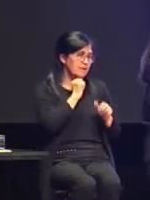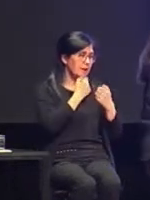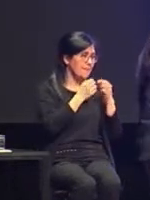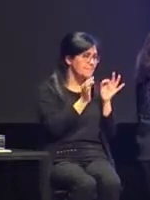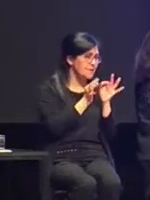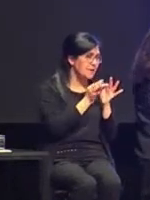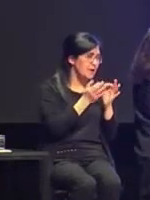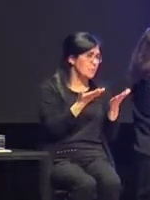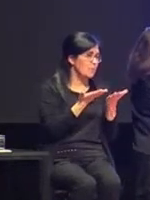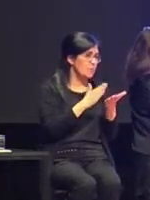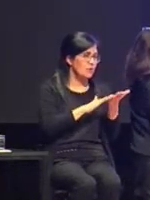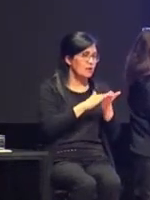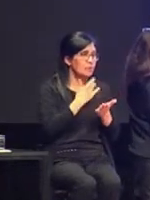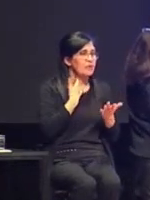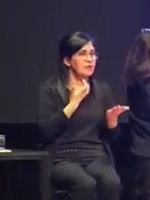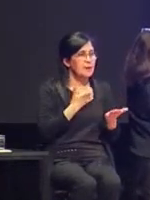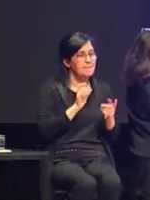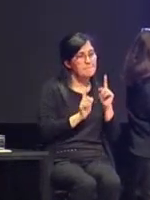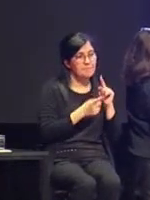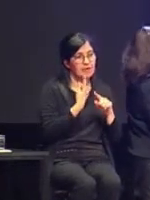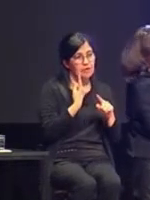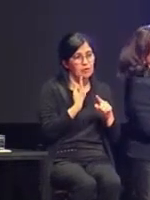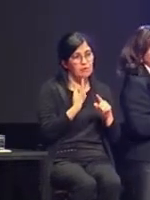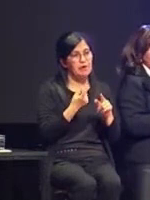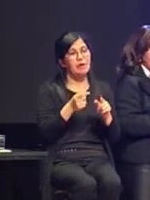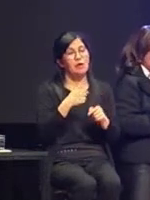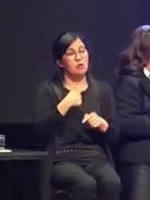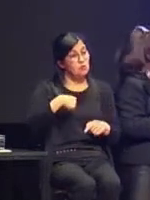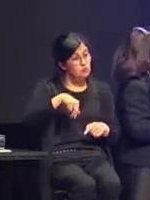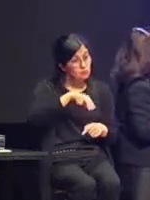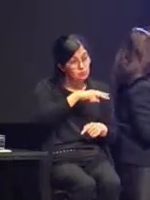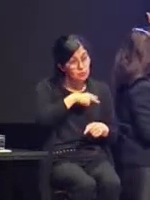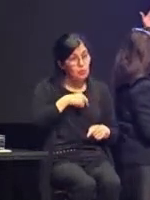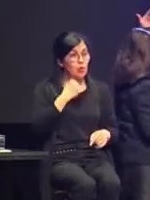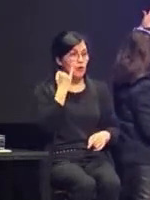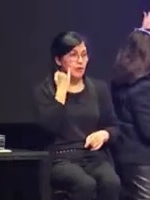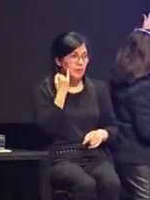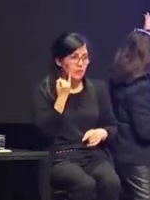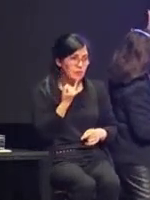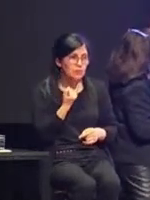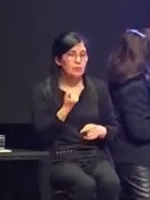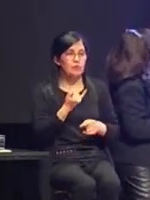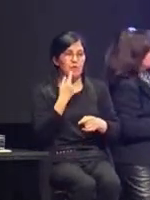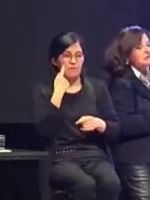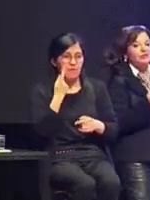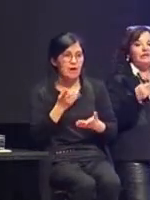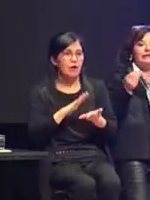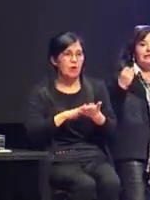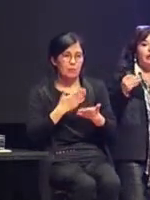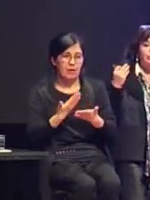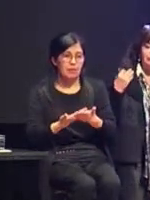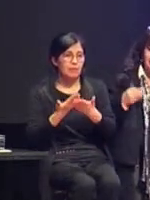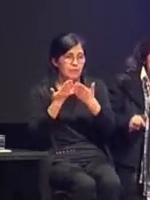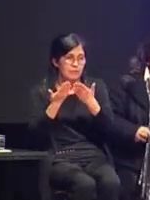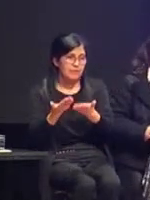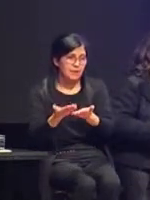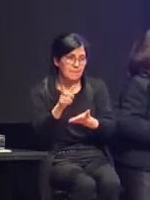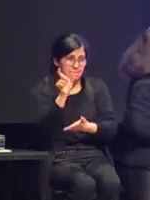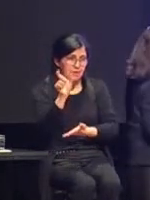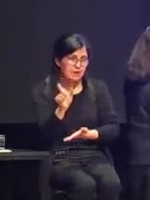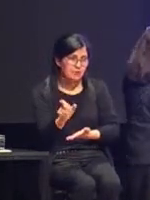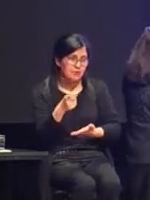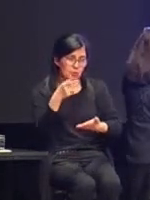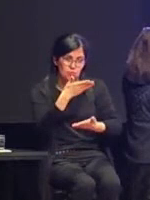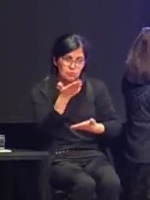cosas como que, primero, estimado paciente, nos interesa como institución evaluar su experiencia durante esta